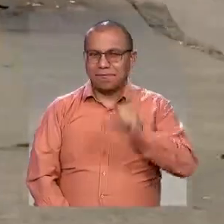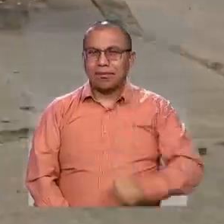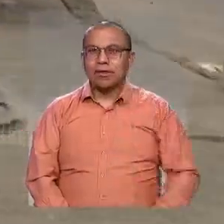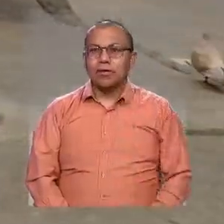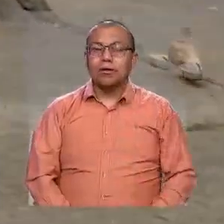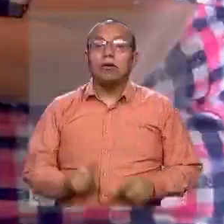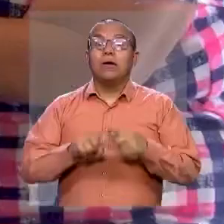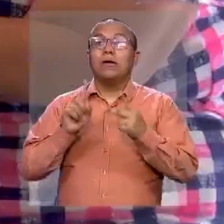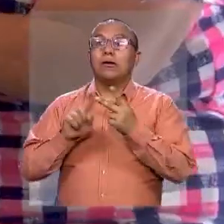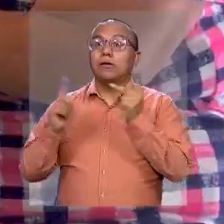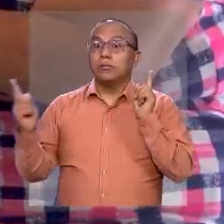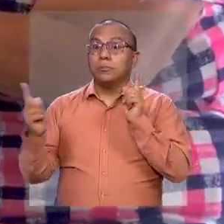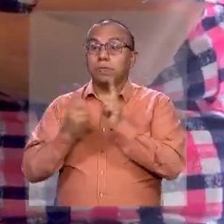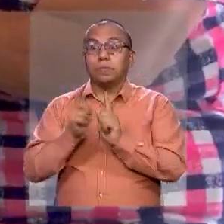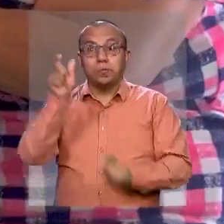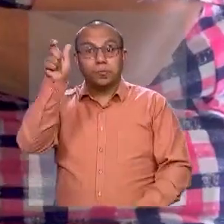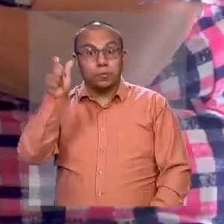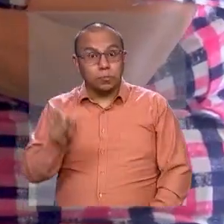Sé que es una persona